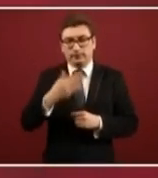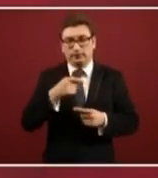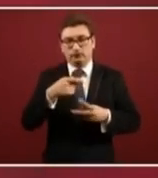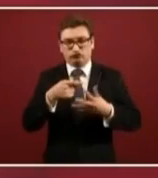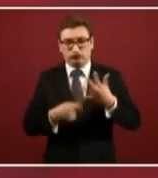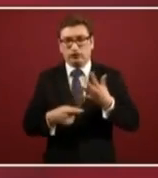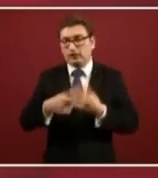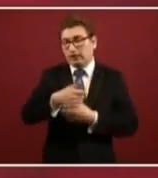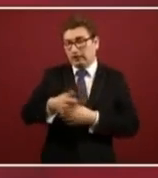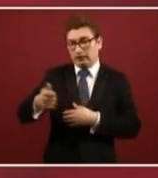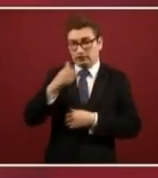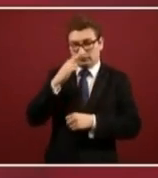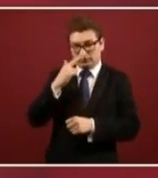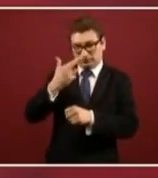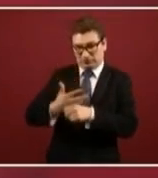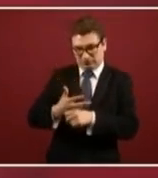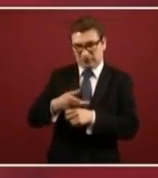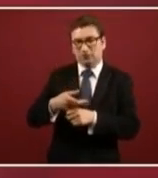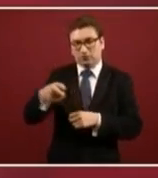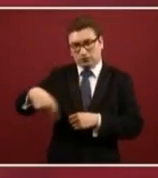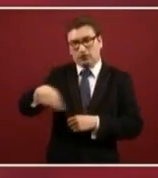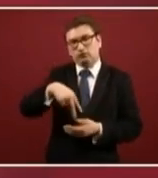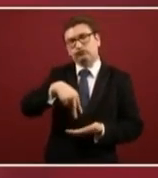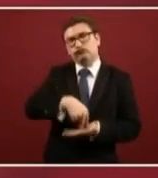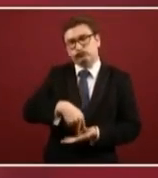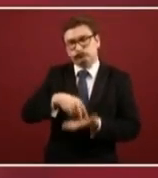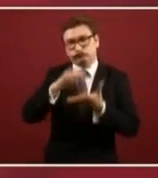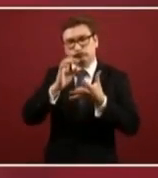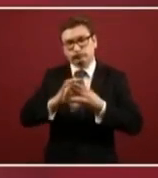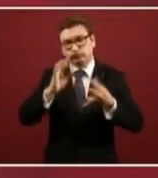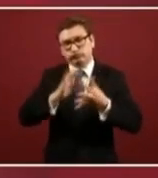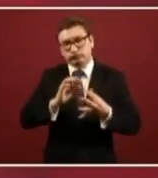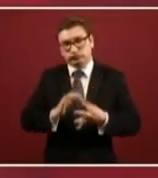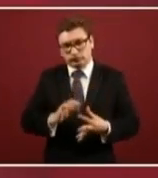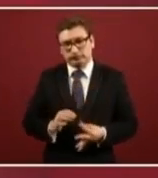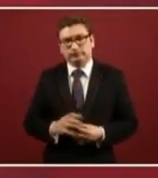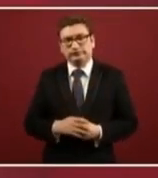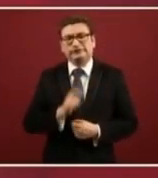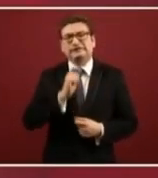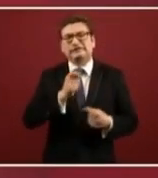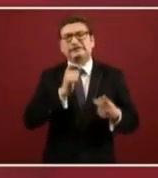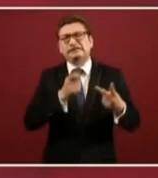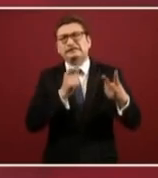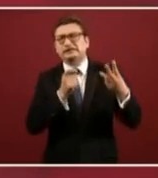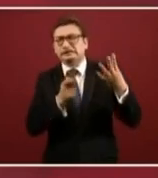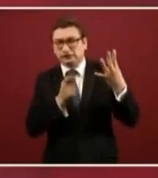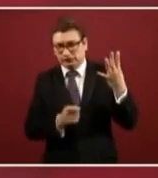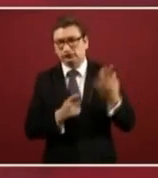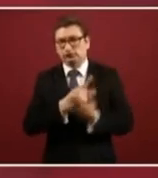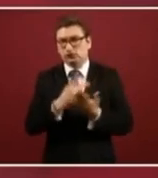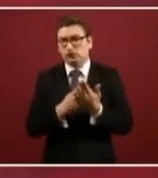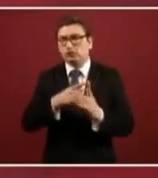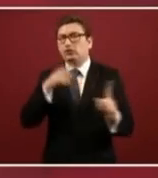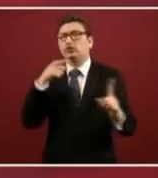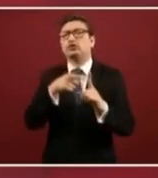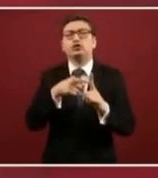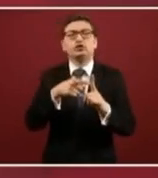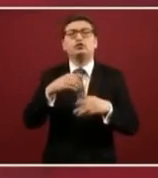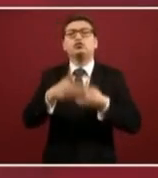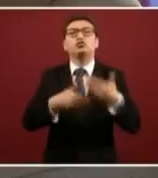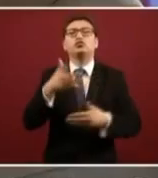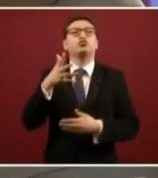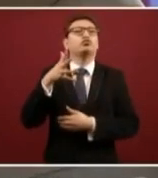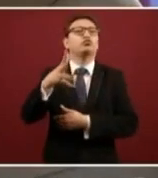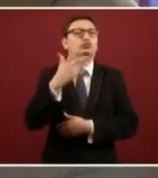los responsables de dichos programas hará una breve presentación ejecutiva de los objetivos y los alcances